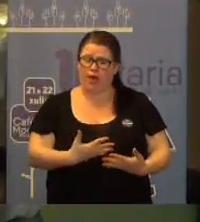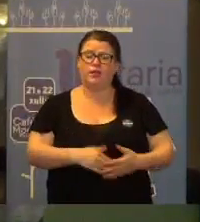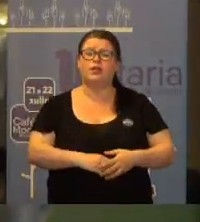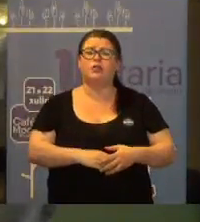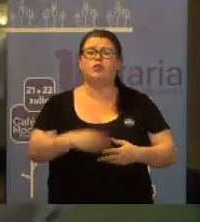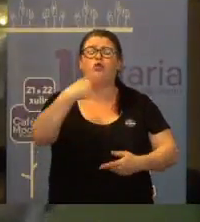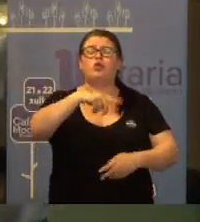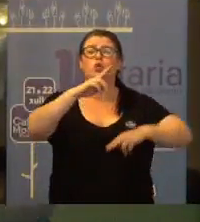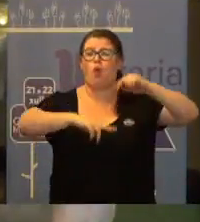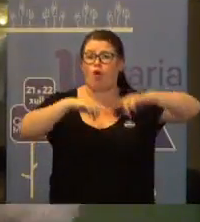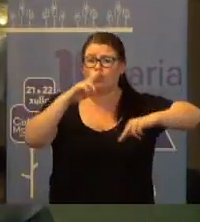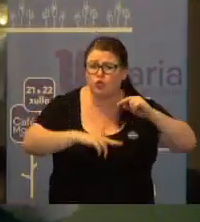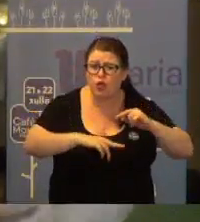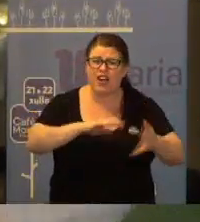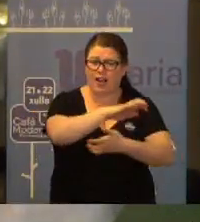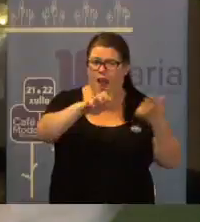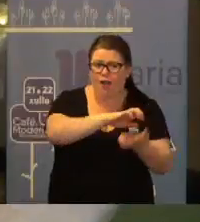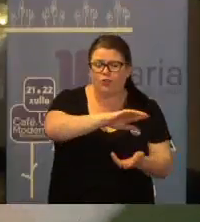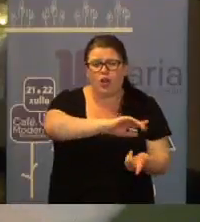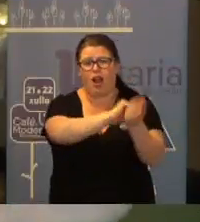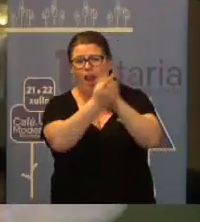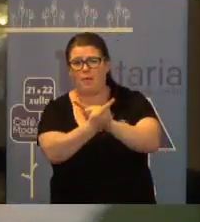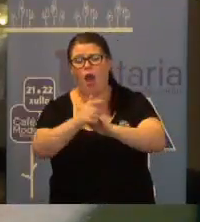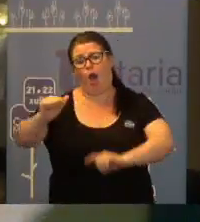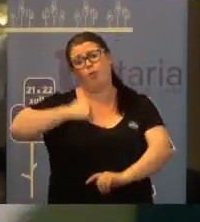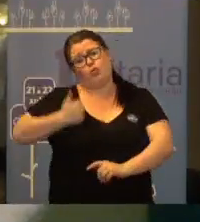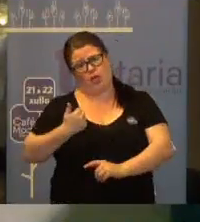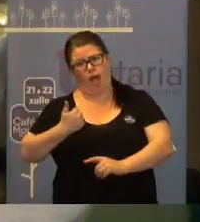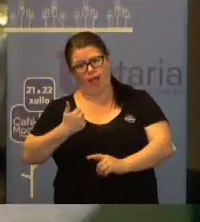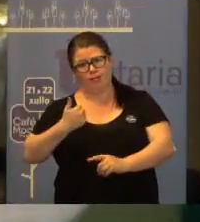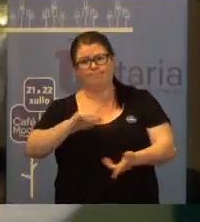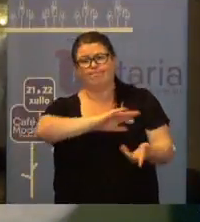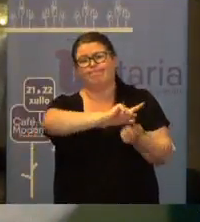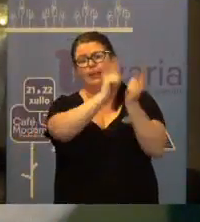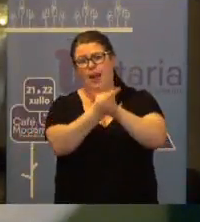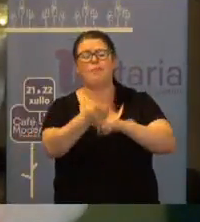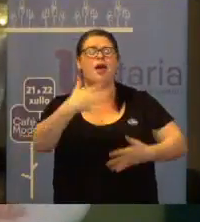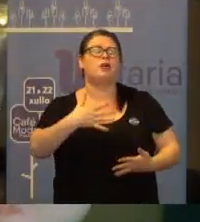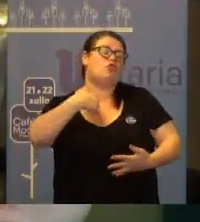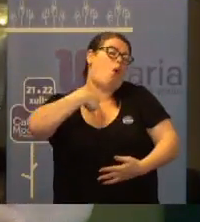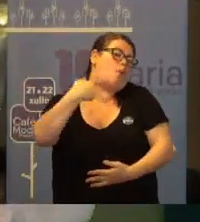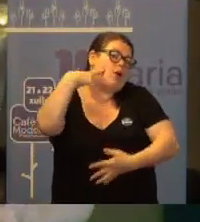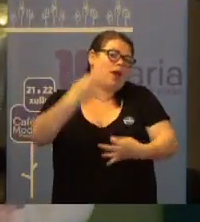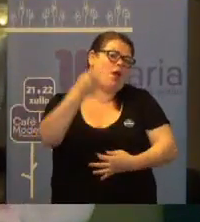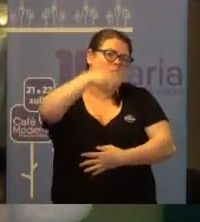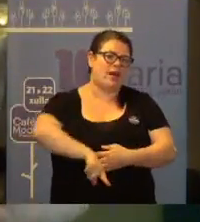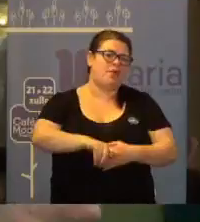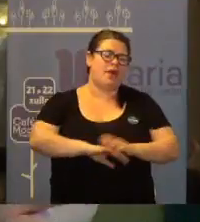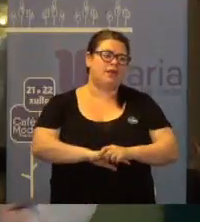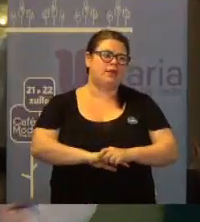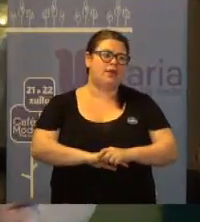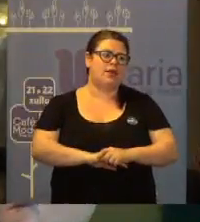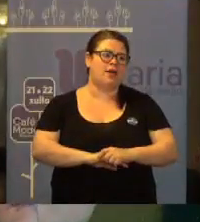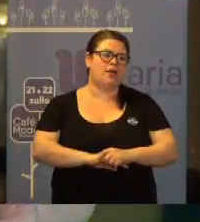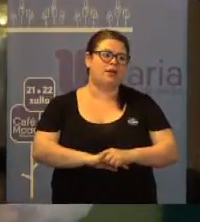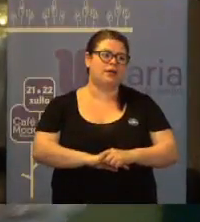podemos construir nese caos unha oportunidade, non? Eu creo que tamén a hexemonía se